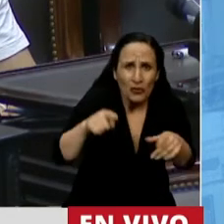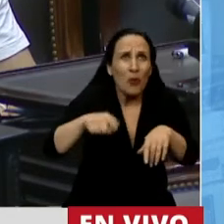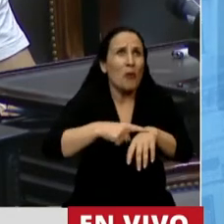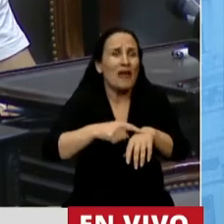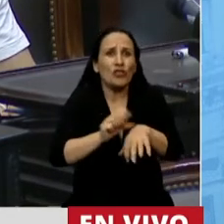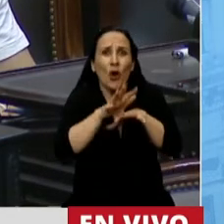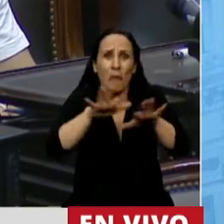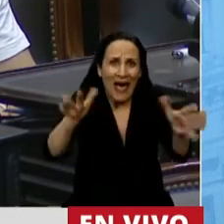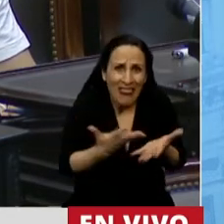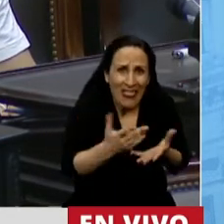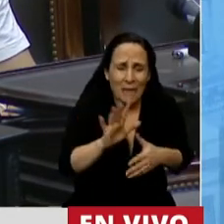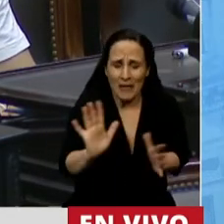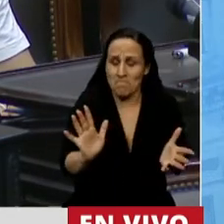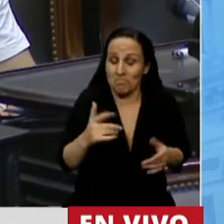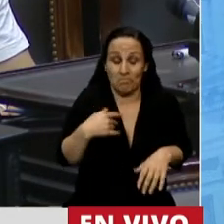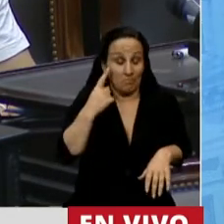es poco oportuno, presidente.